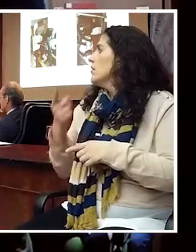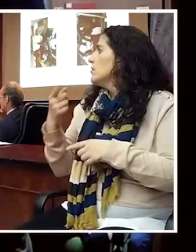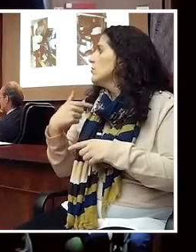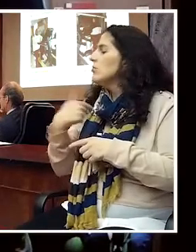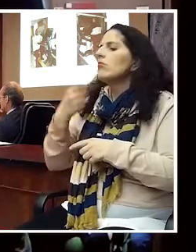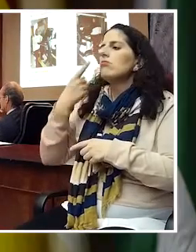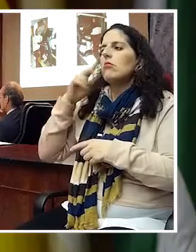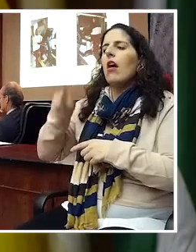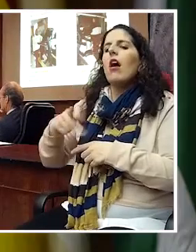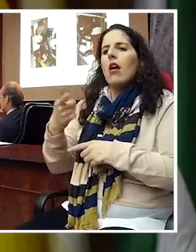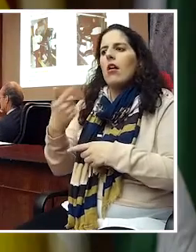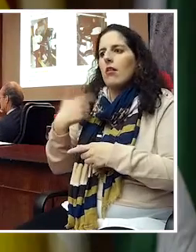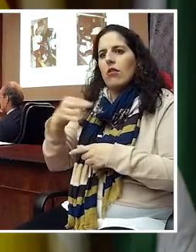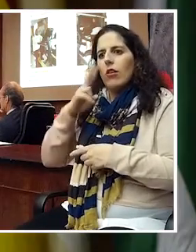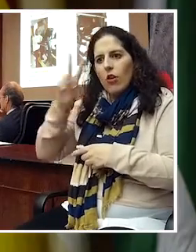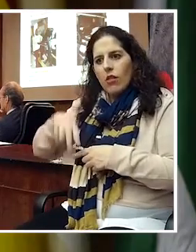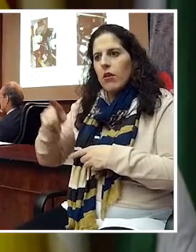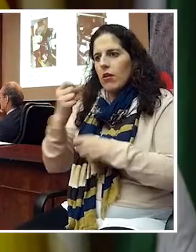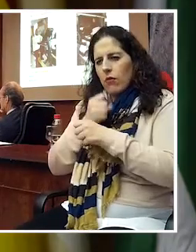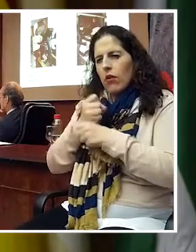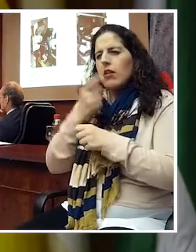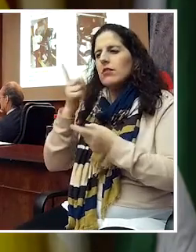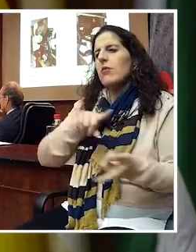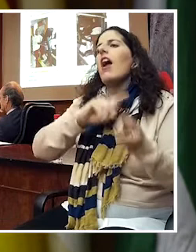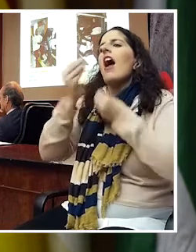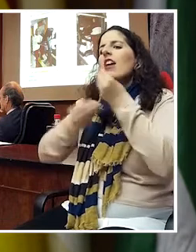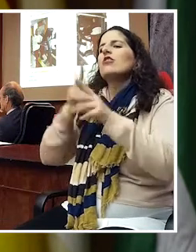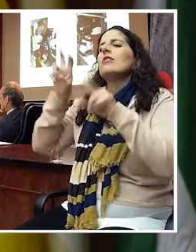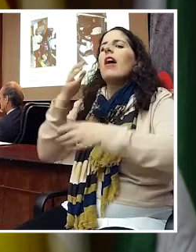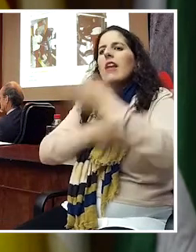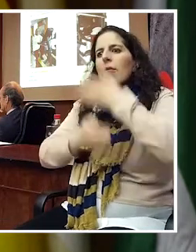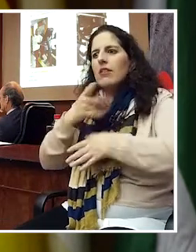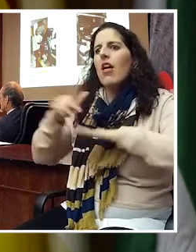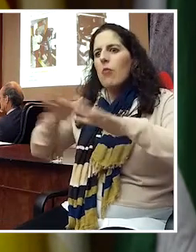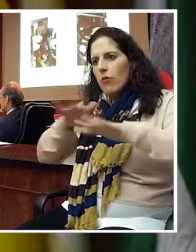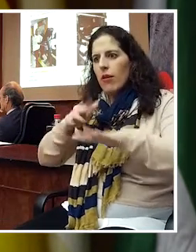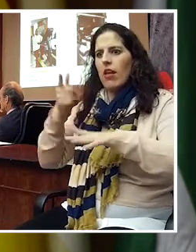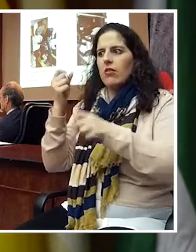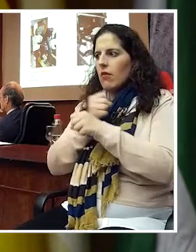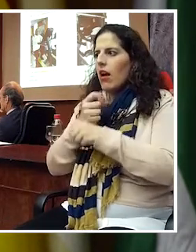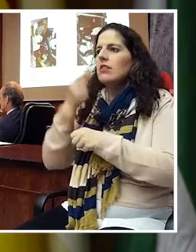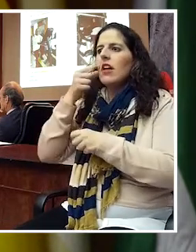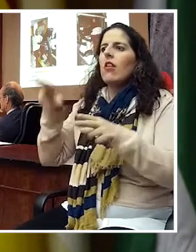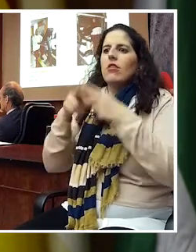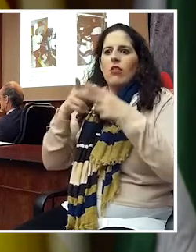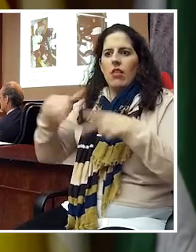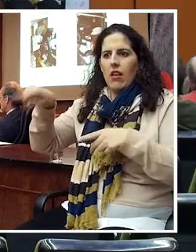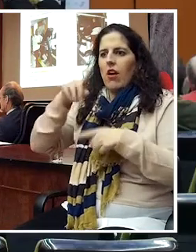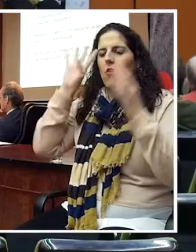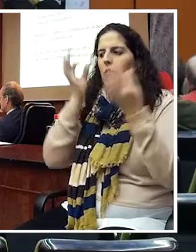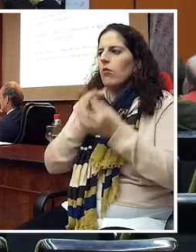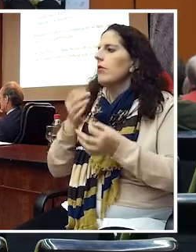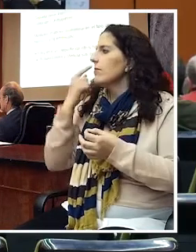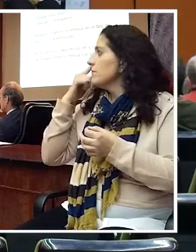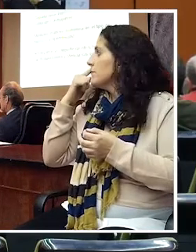admiración, Alfonso, por todas las cosas luego además que ha hecho, que ha trasladado y que ha ayudado a promover la salud de la ciudad, en la ciudad de Córdoba.